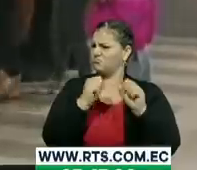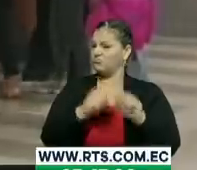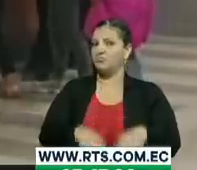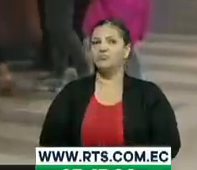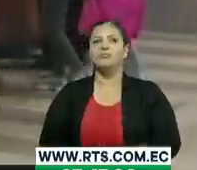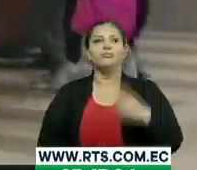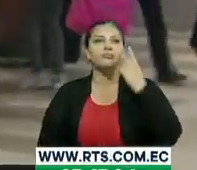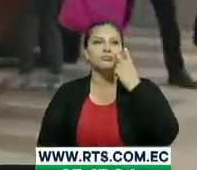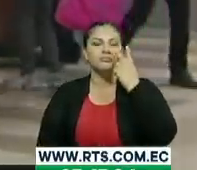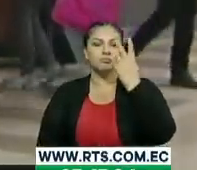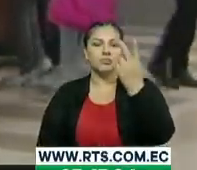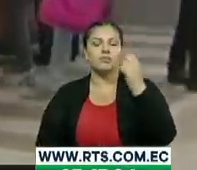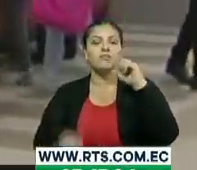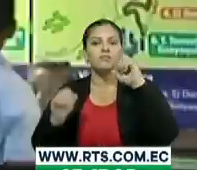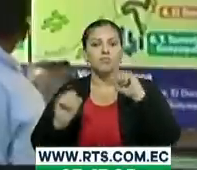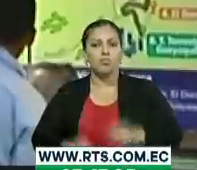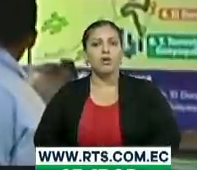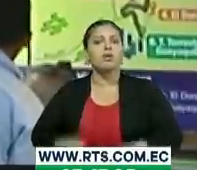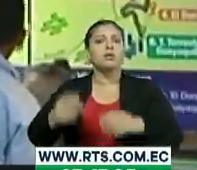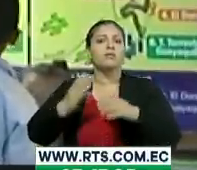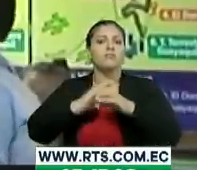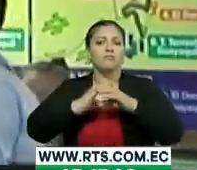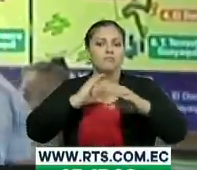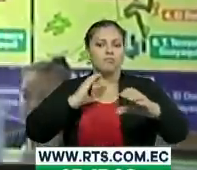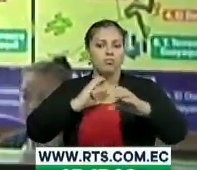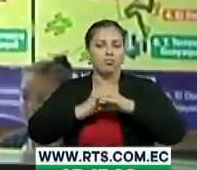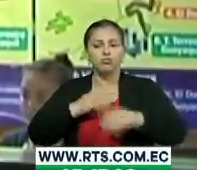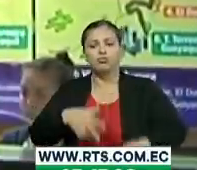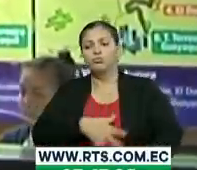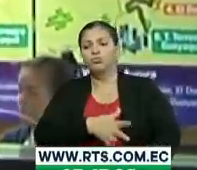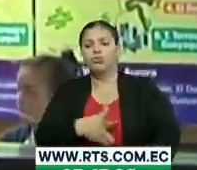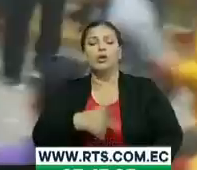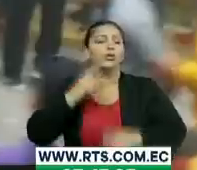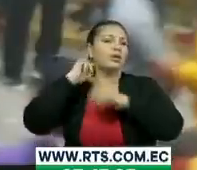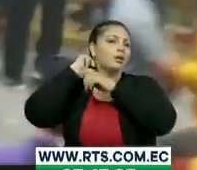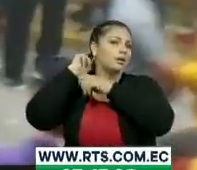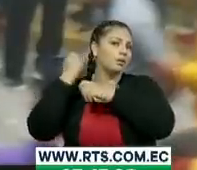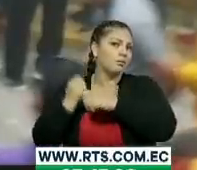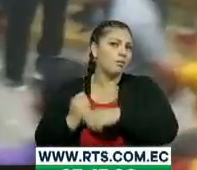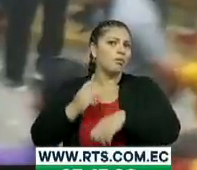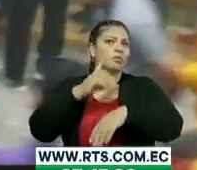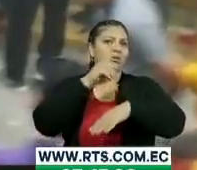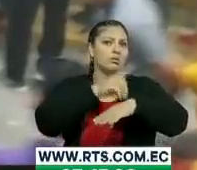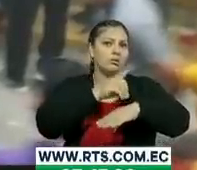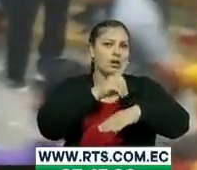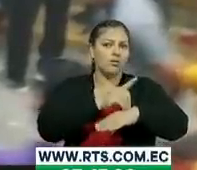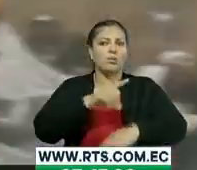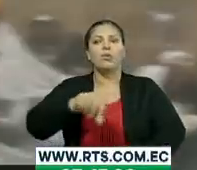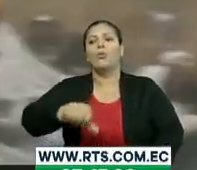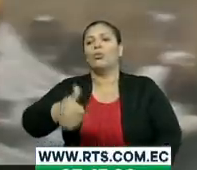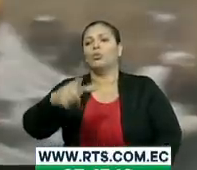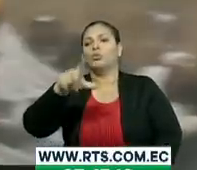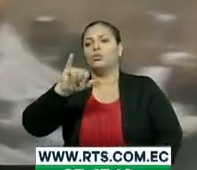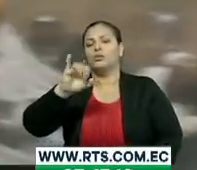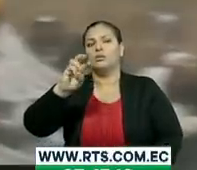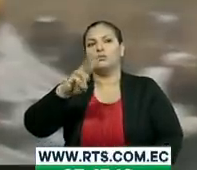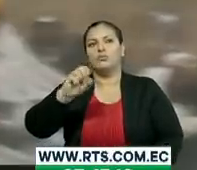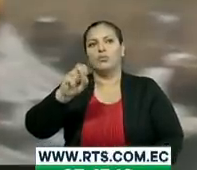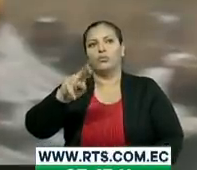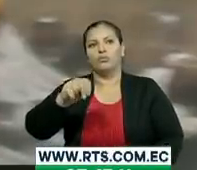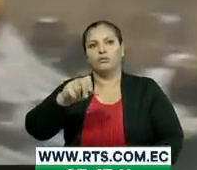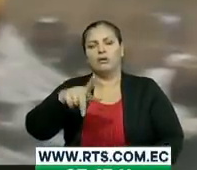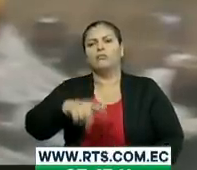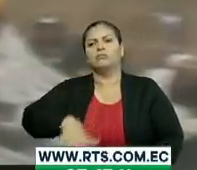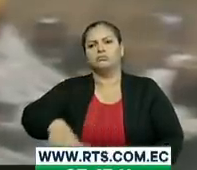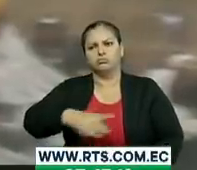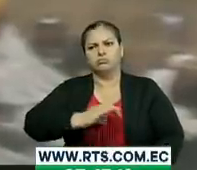Daule Limonal, pero la cooperativa Señor de los Milagros sorteó los controles y dejó un calvario en las familias de